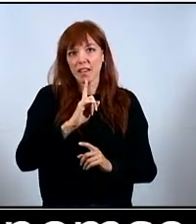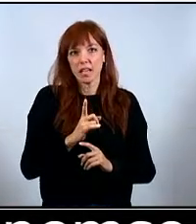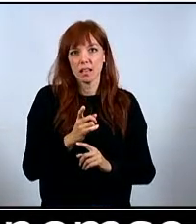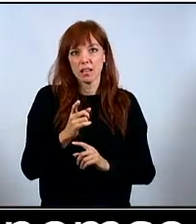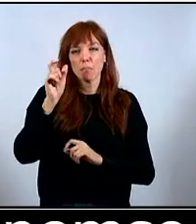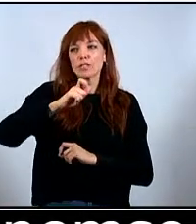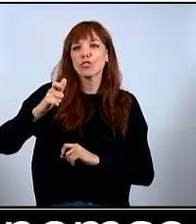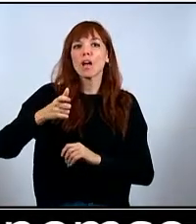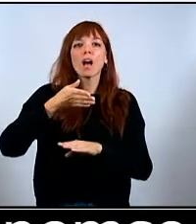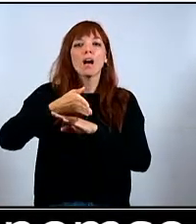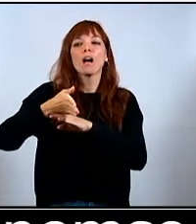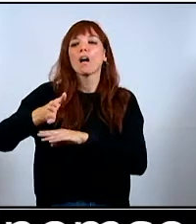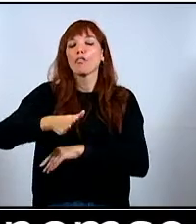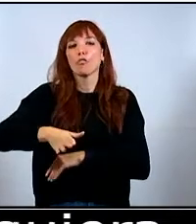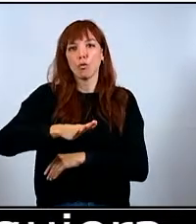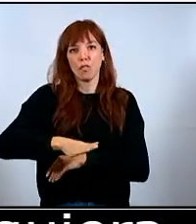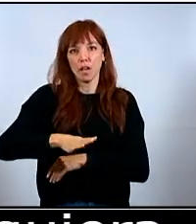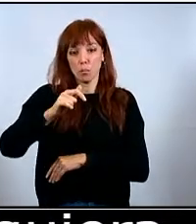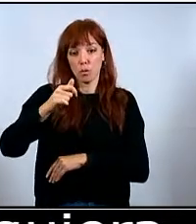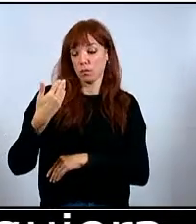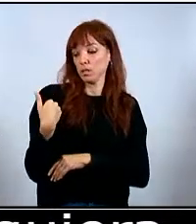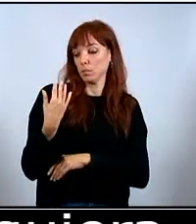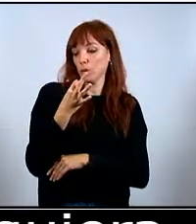llegando aquí, si nos enteramos esa misma tarde.